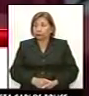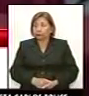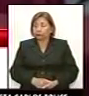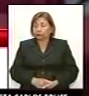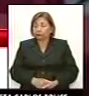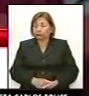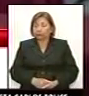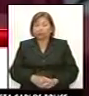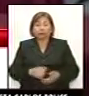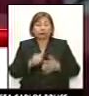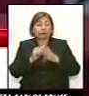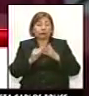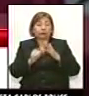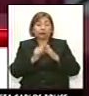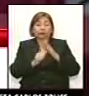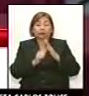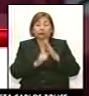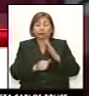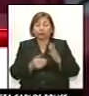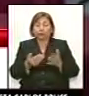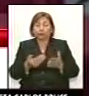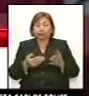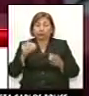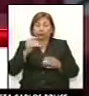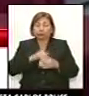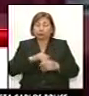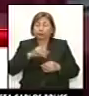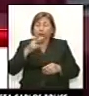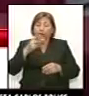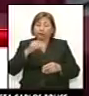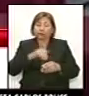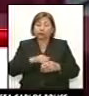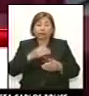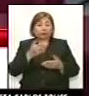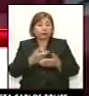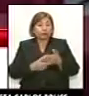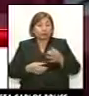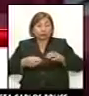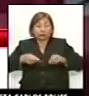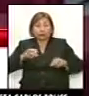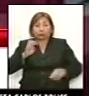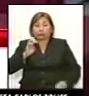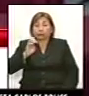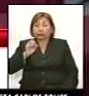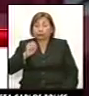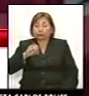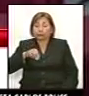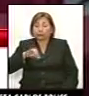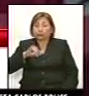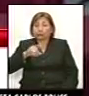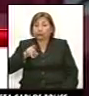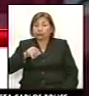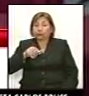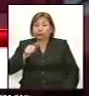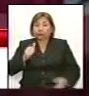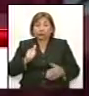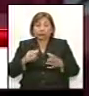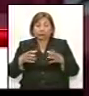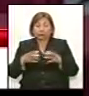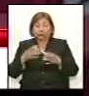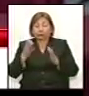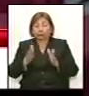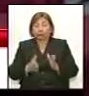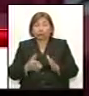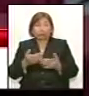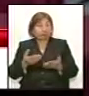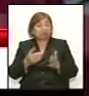pedir la agenda de la segunda votación y en segundo término que a través de la congresista Marisol Espinosa podamos precisar y